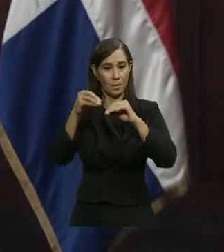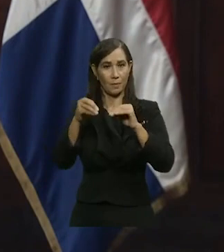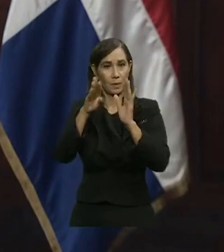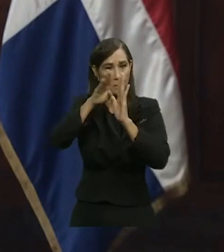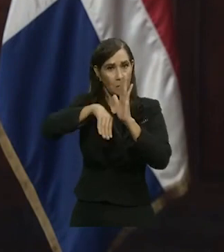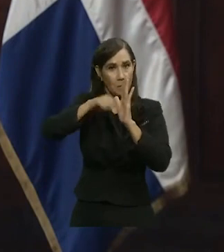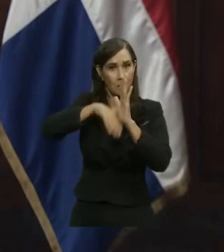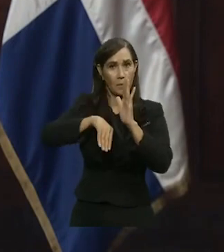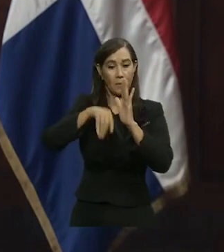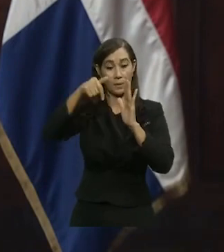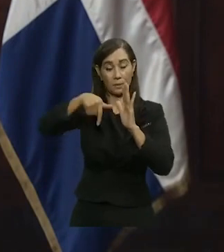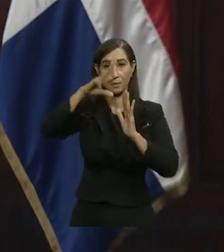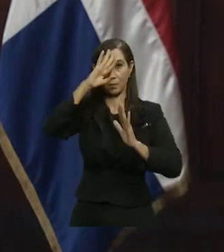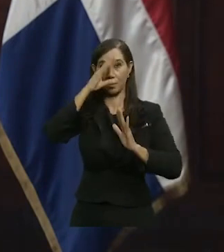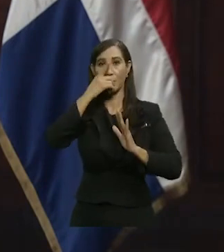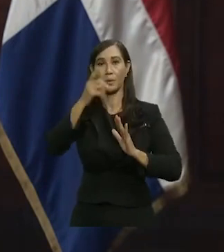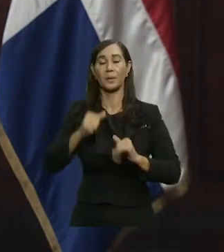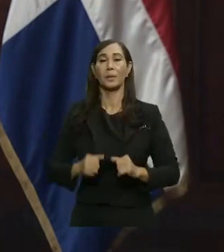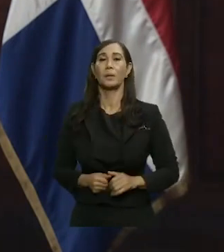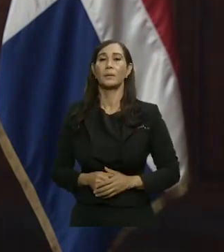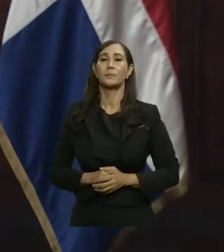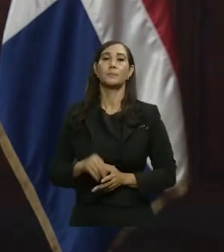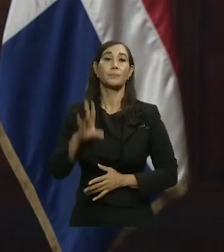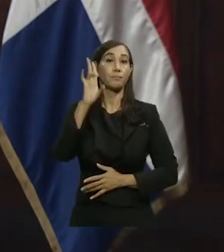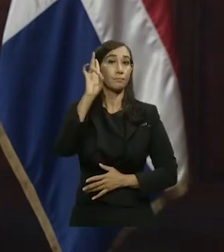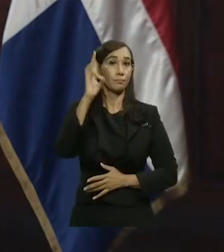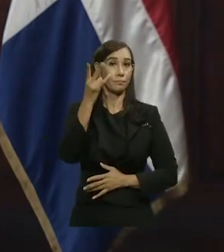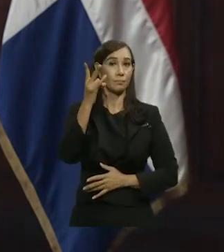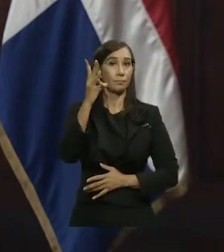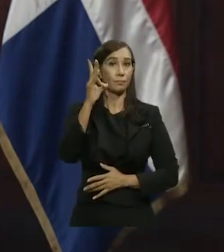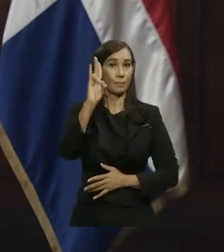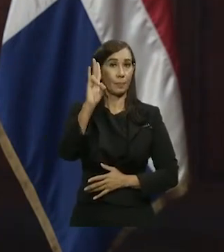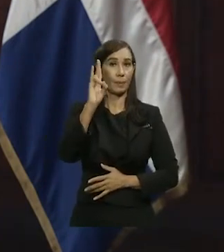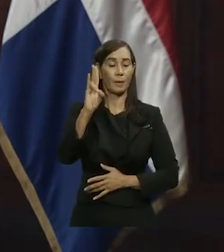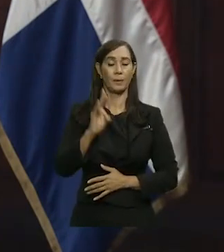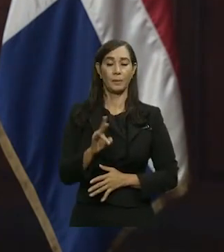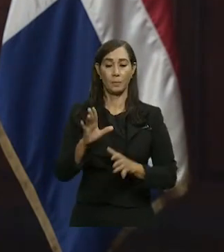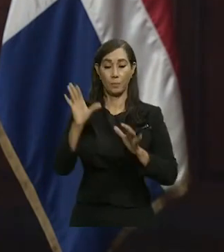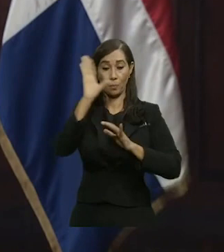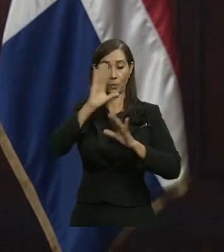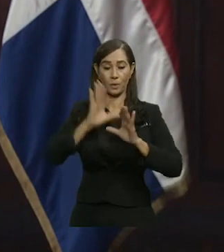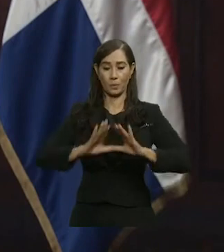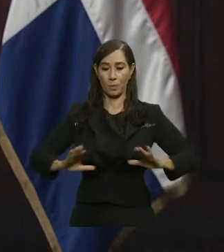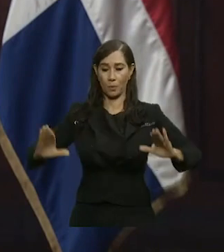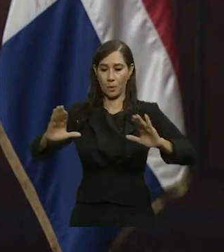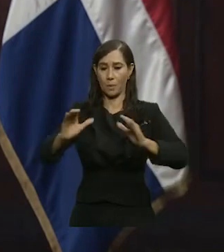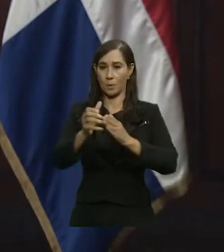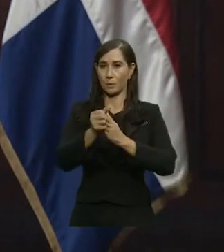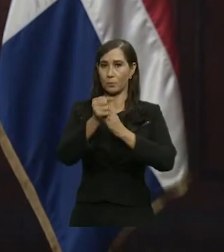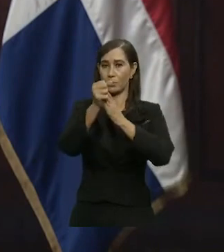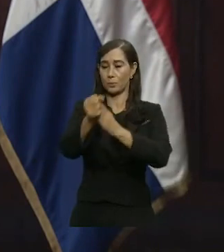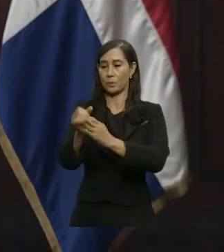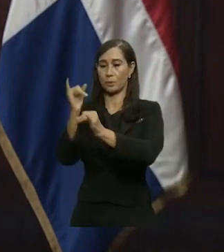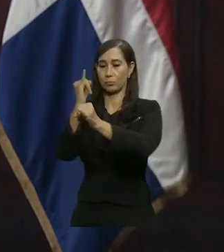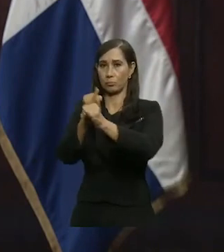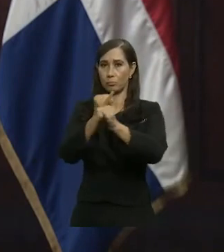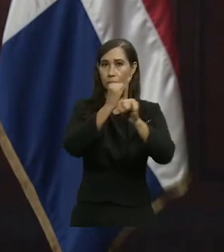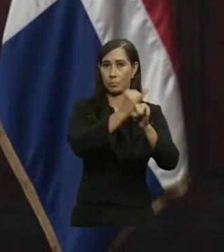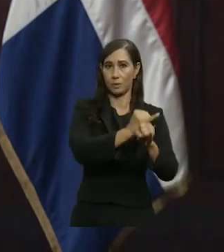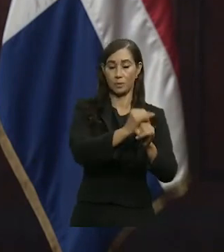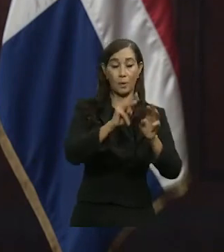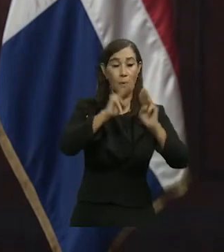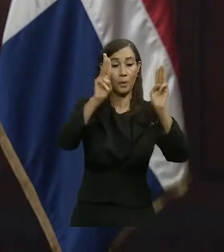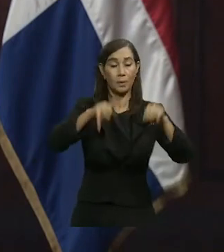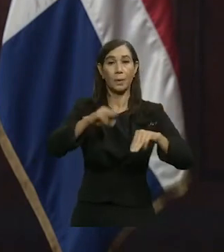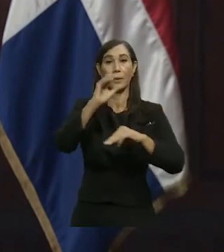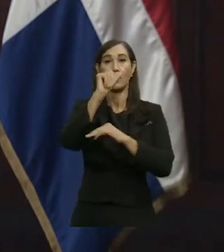de productos en el país. 7. Propiciaremos un espacio de coordinación interinstitucional entre el